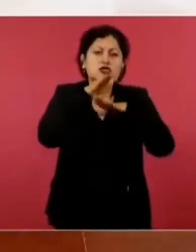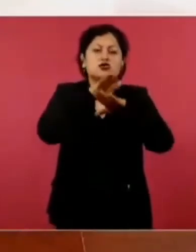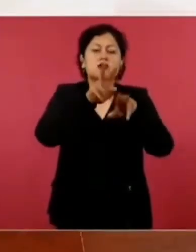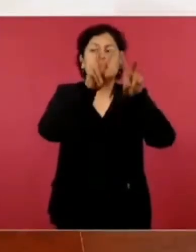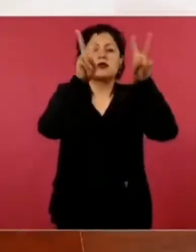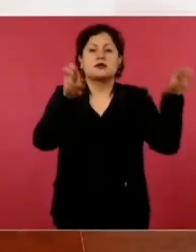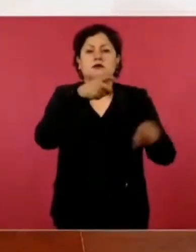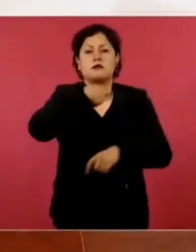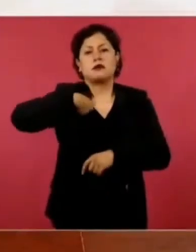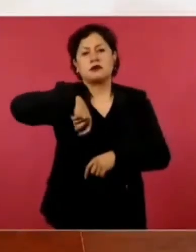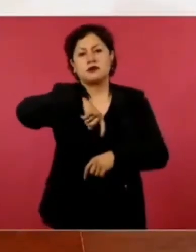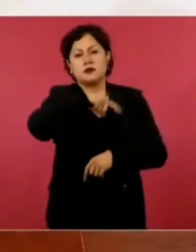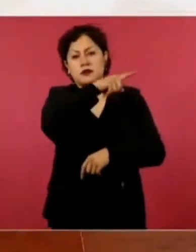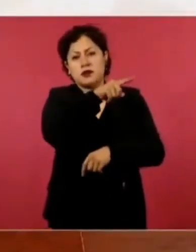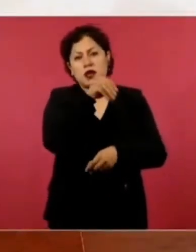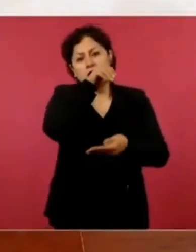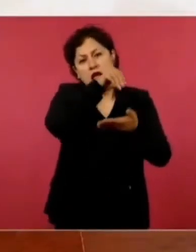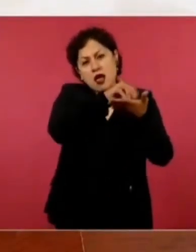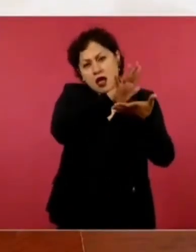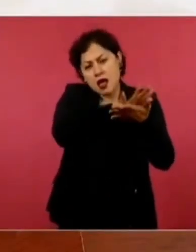¿no?